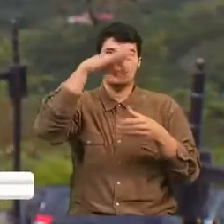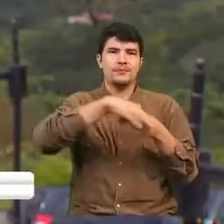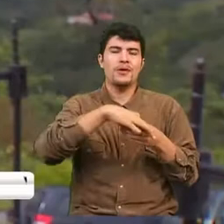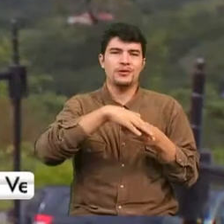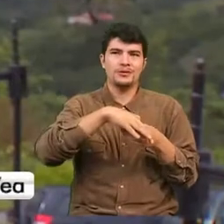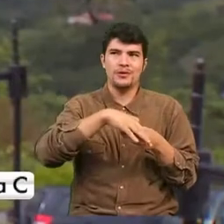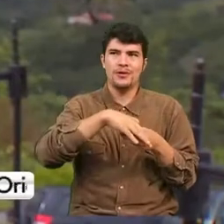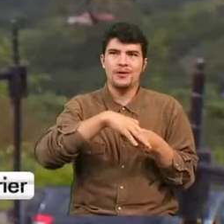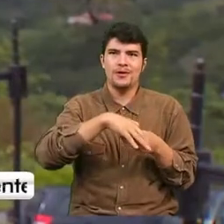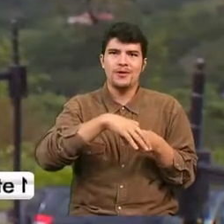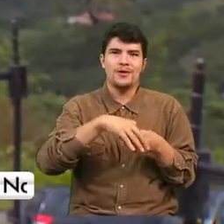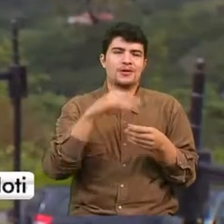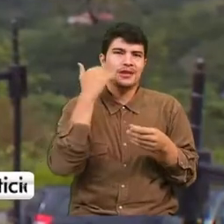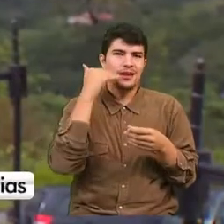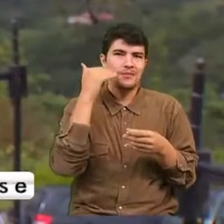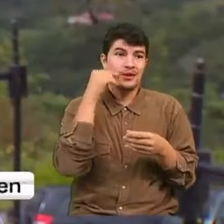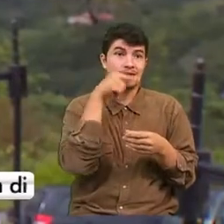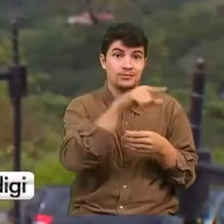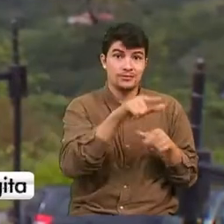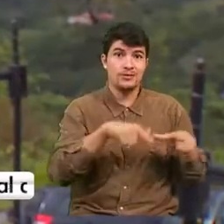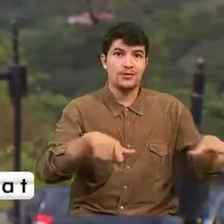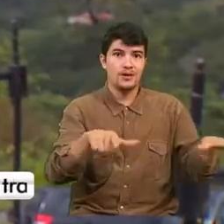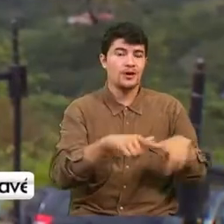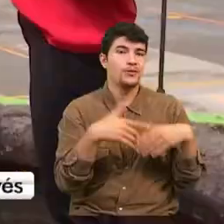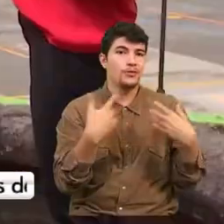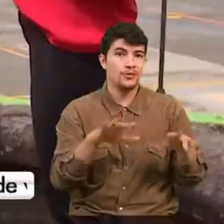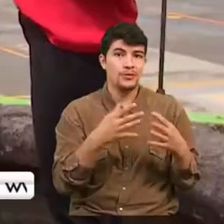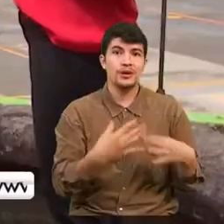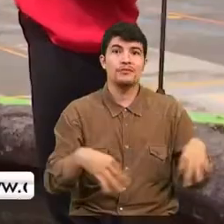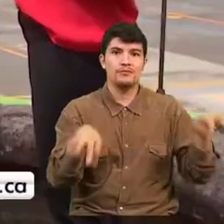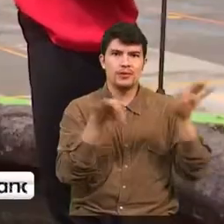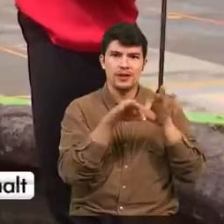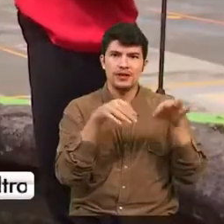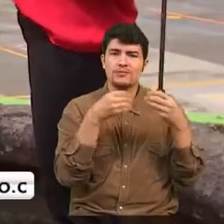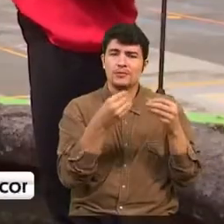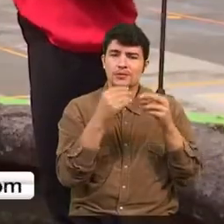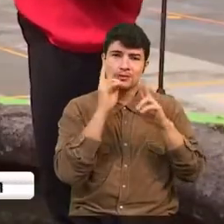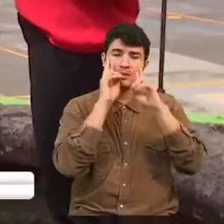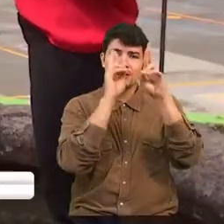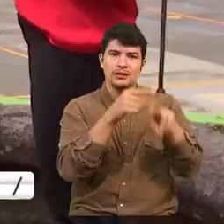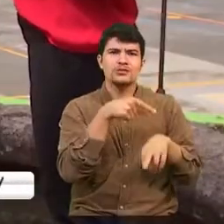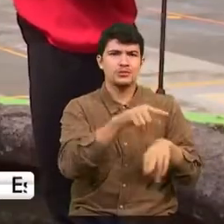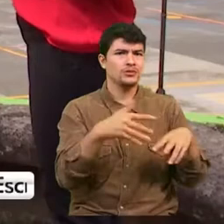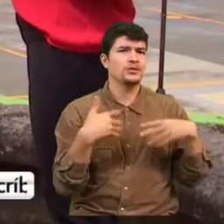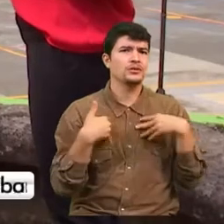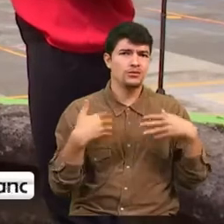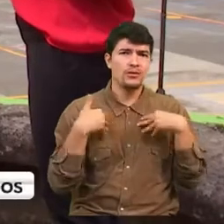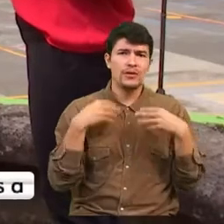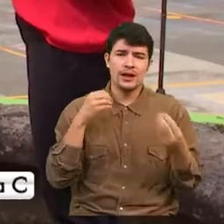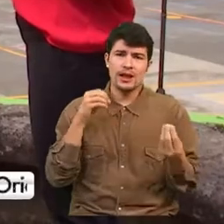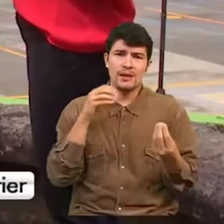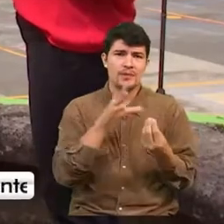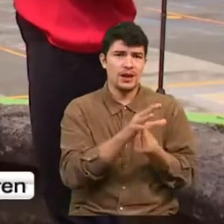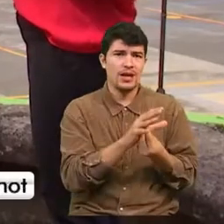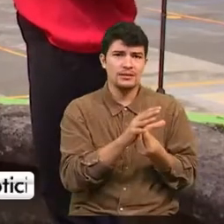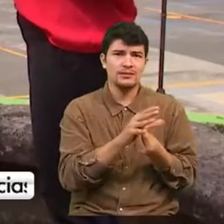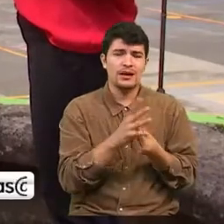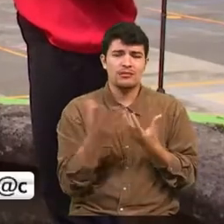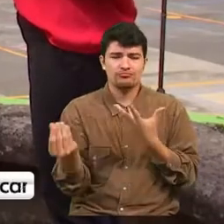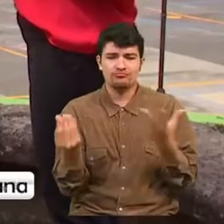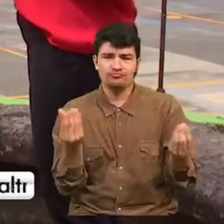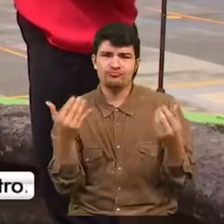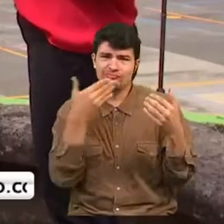nuestro estado. Esta es una provincia de mucha relevancia, de mucha connotación, que sufrió la violencia partidista, pero que